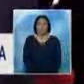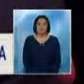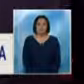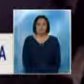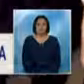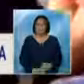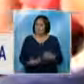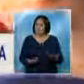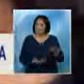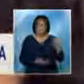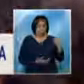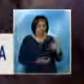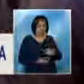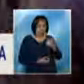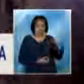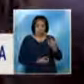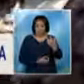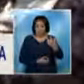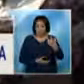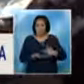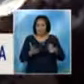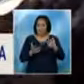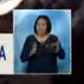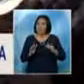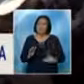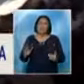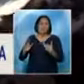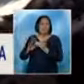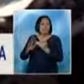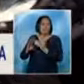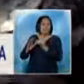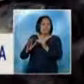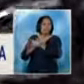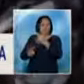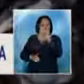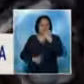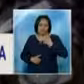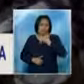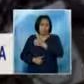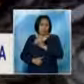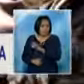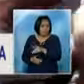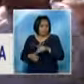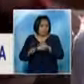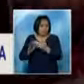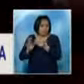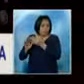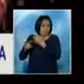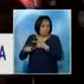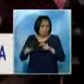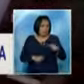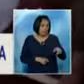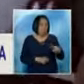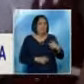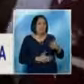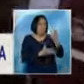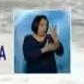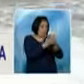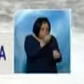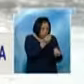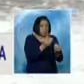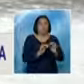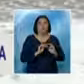Como sus otros tres compañeros del cuartel Simón Bolívar de Pueblo Libre, el joven militar falleció ahogado en la playa Marbella del distrito de Magdalena